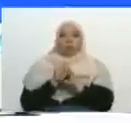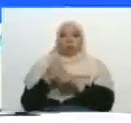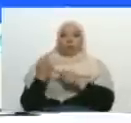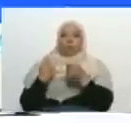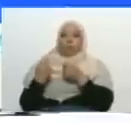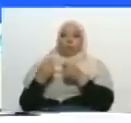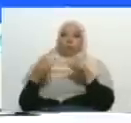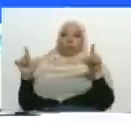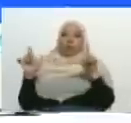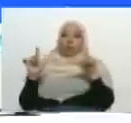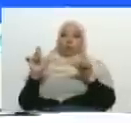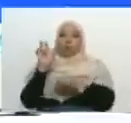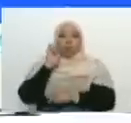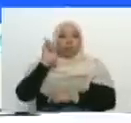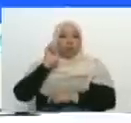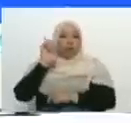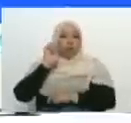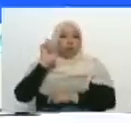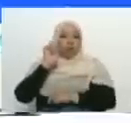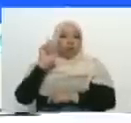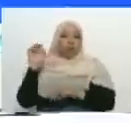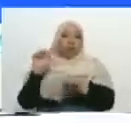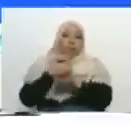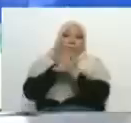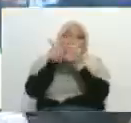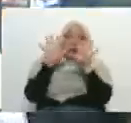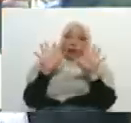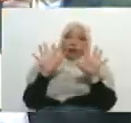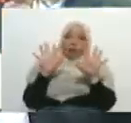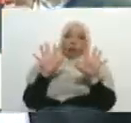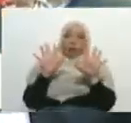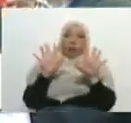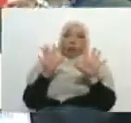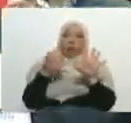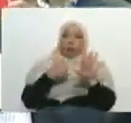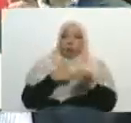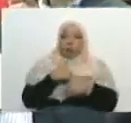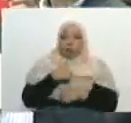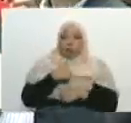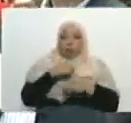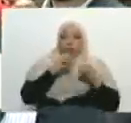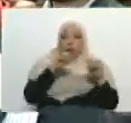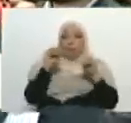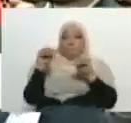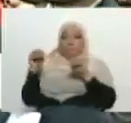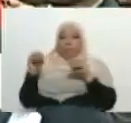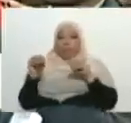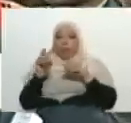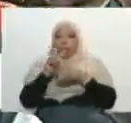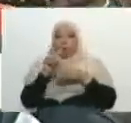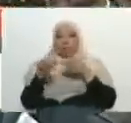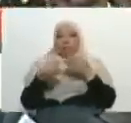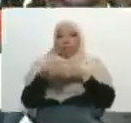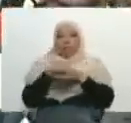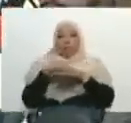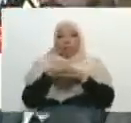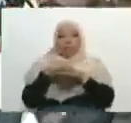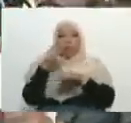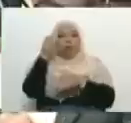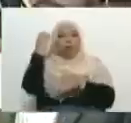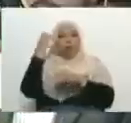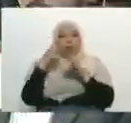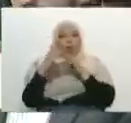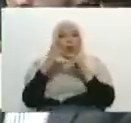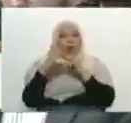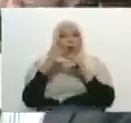de comunicación. Ahí está muy claro. Yo le voy a pedir al ministro de Comunicación, vicepresidente Freddy Ñáñez, que